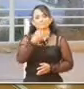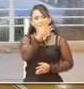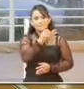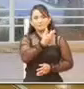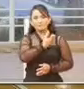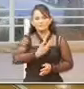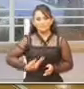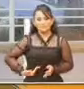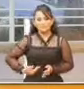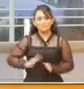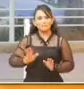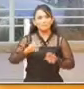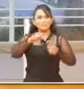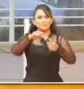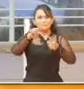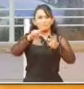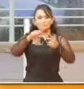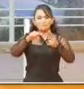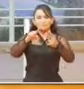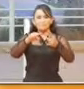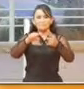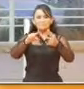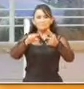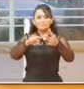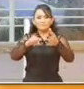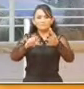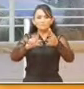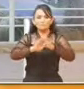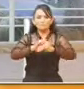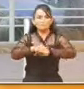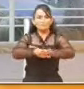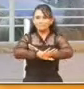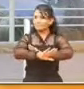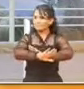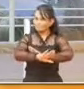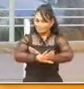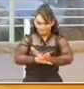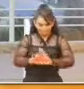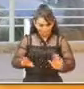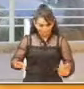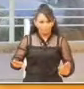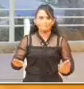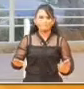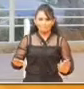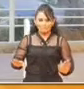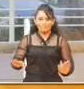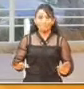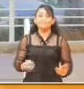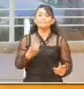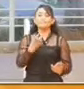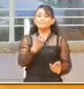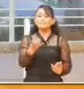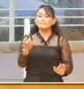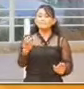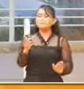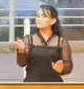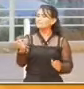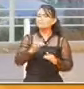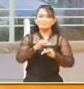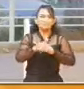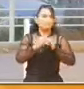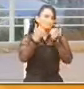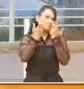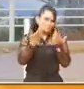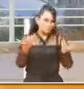señor presidente, que se han agotado todos los puntos agendados en el orden del día de esta sesión ordinaria de Cabildo, por lo cual puede proceder a